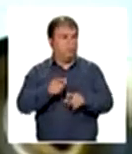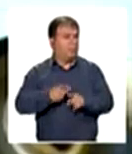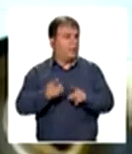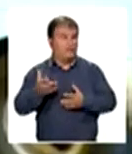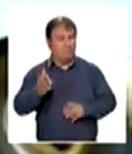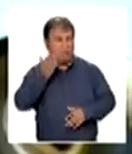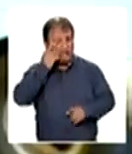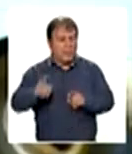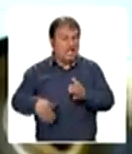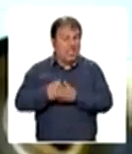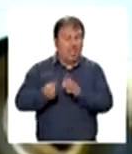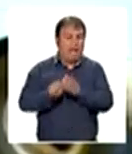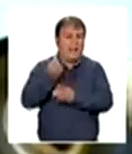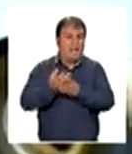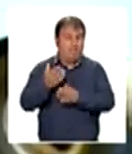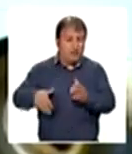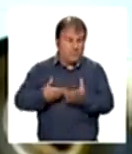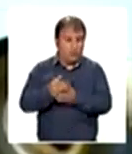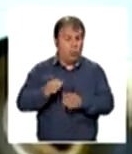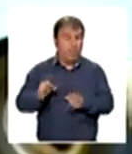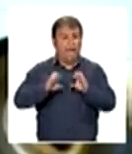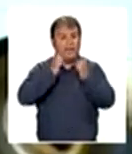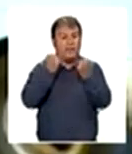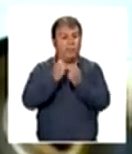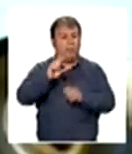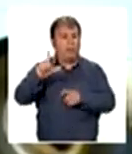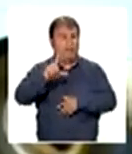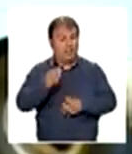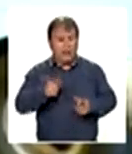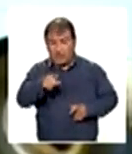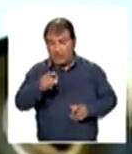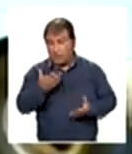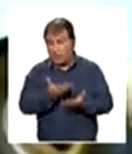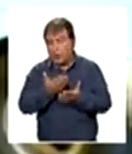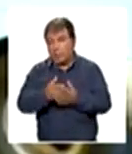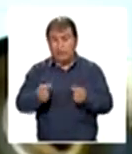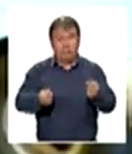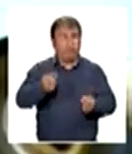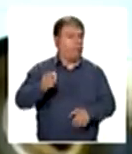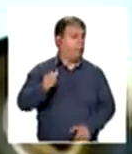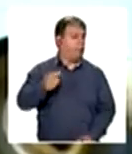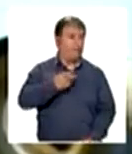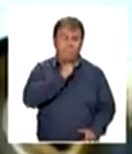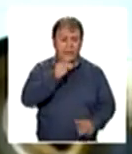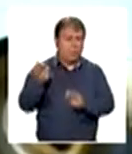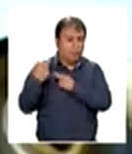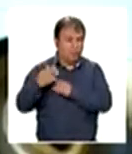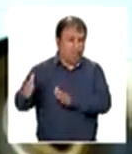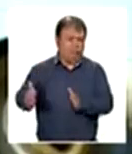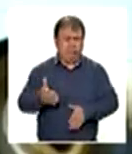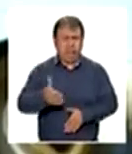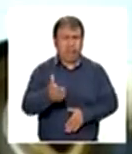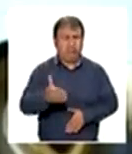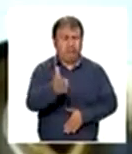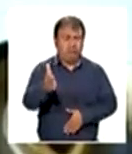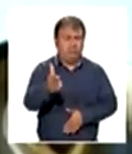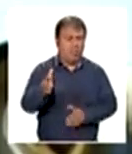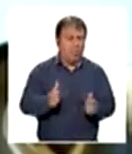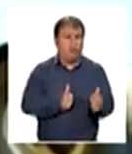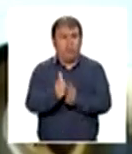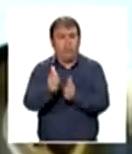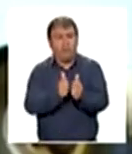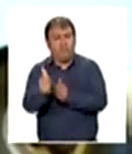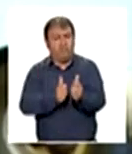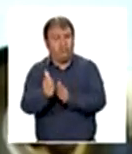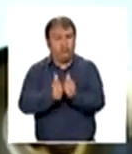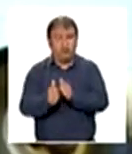de la avenida Arequipa. Un equipo de Latina comprobó que esos irresponsables, además, protagonizan temerarios correteos mientras se disputan así